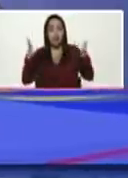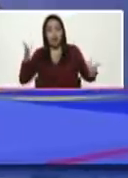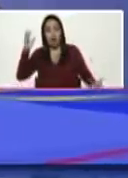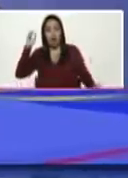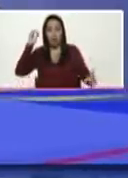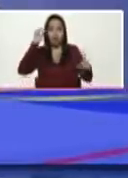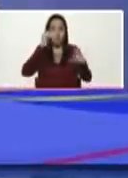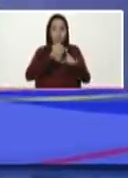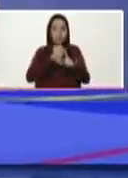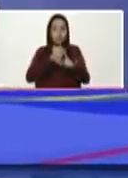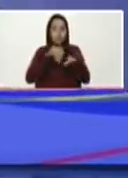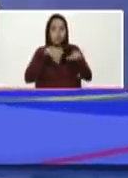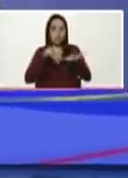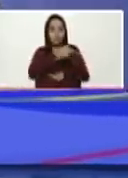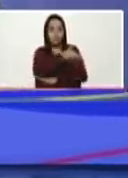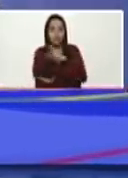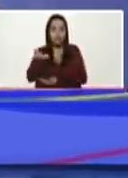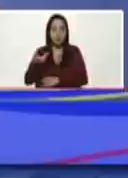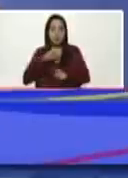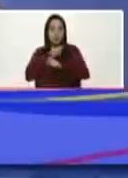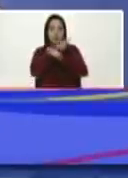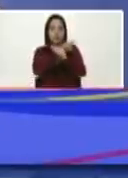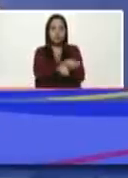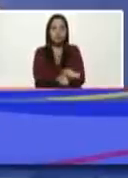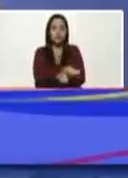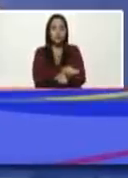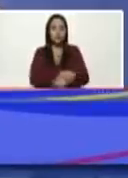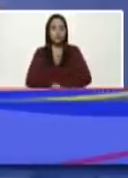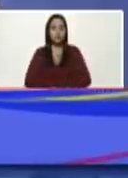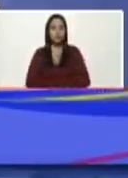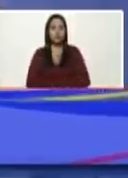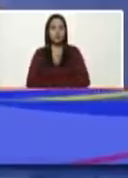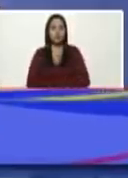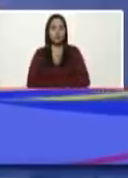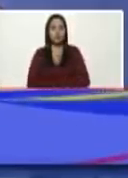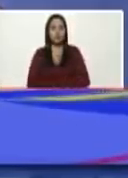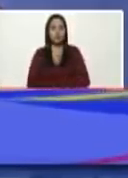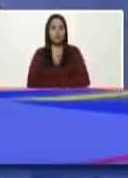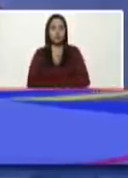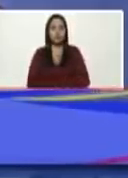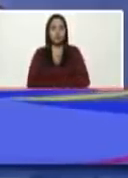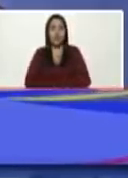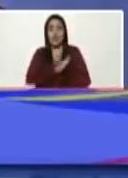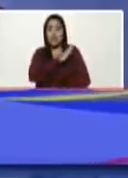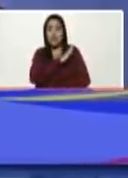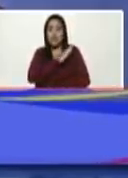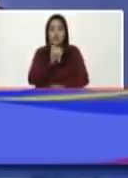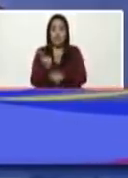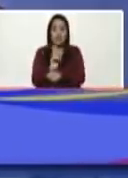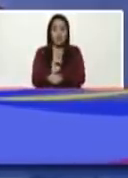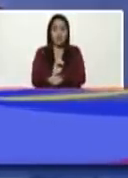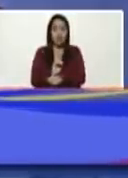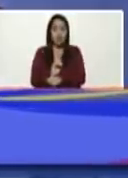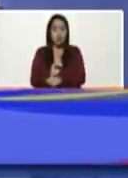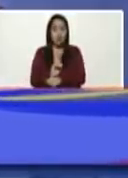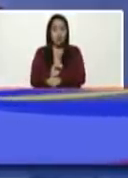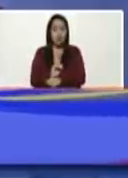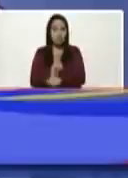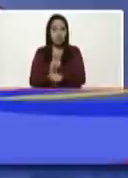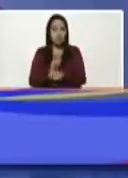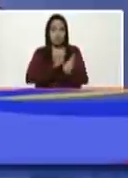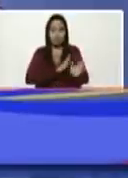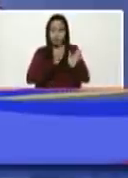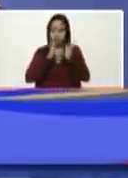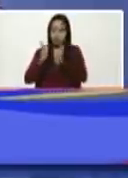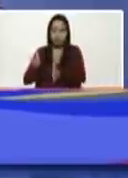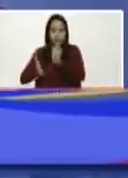Por eso es que ustedes se gradúan y tienen que ser inmediatamente asignados a